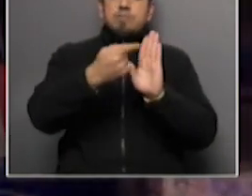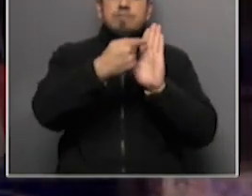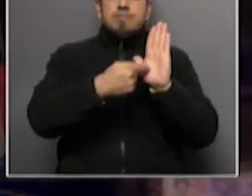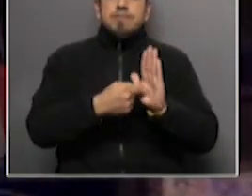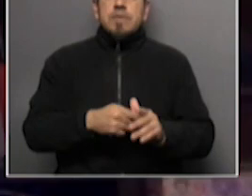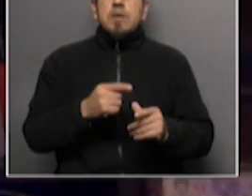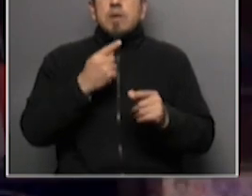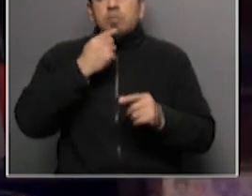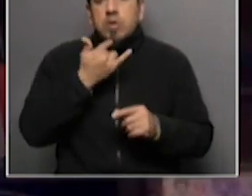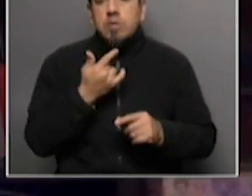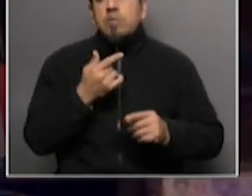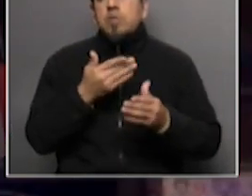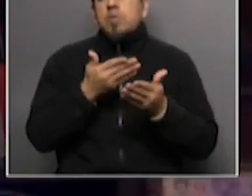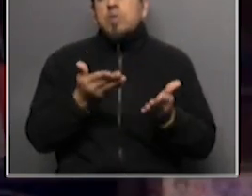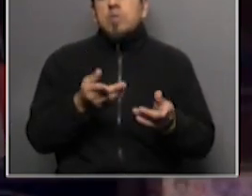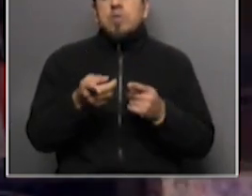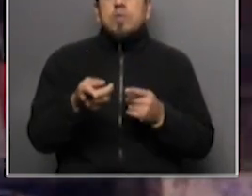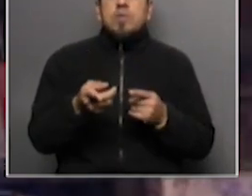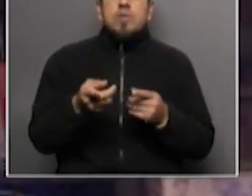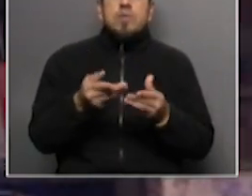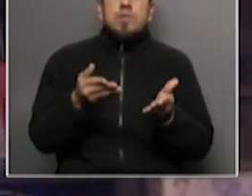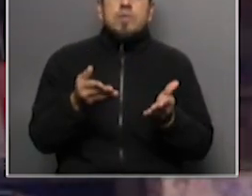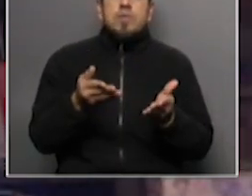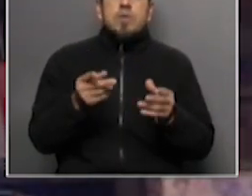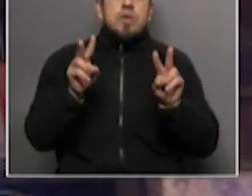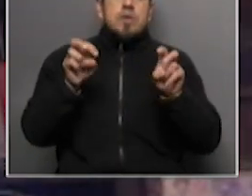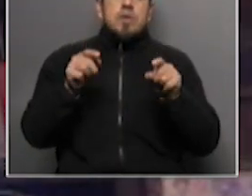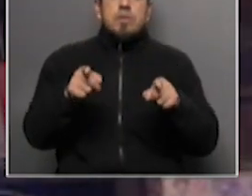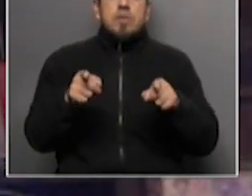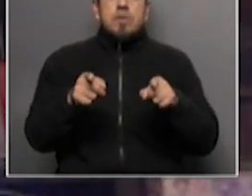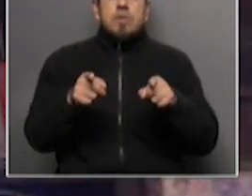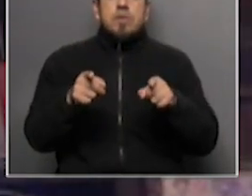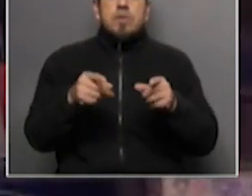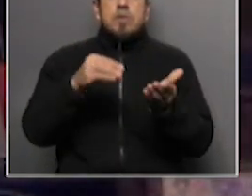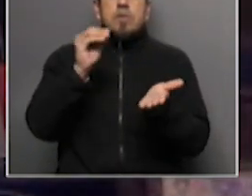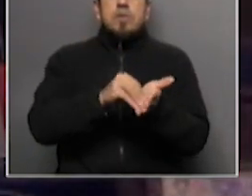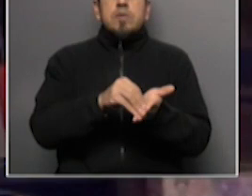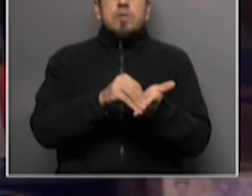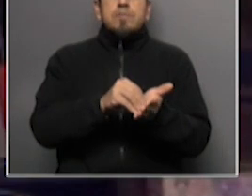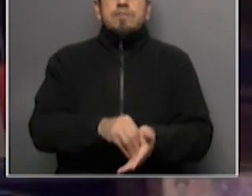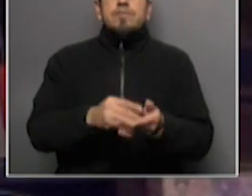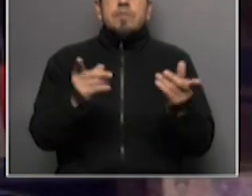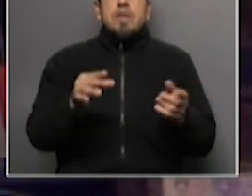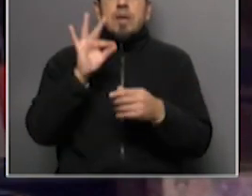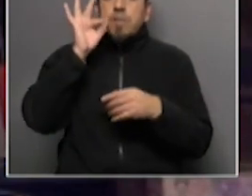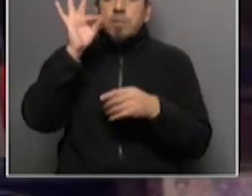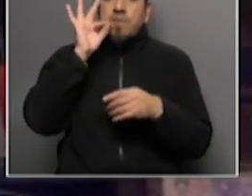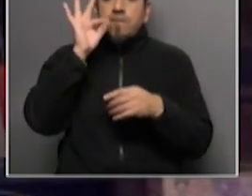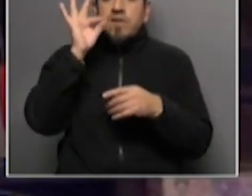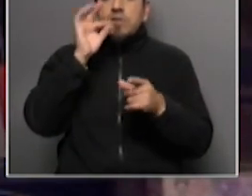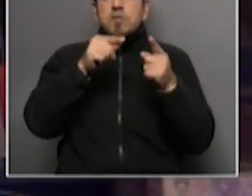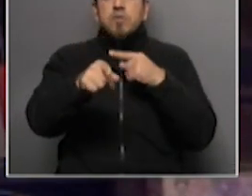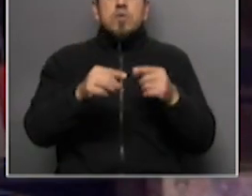incluidas. Me refiero particularmente al tema de del registro de autocultivadores y de clubes de